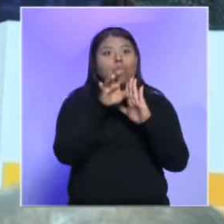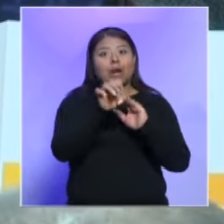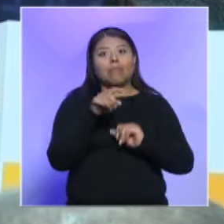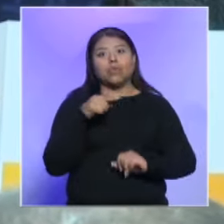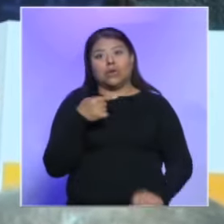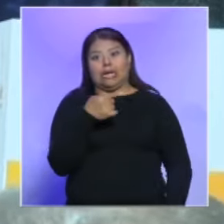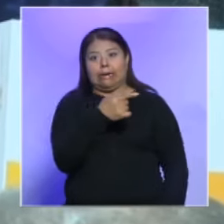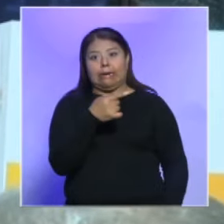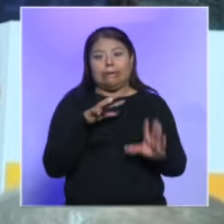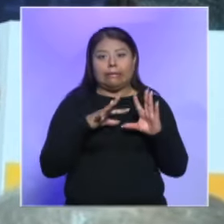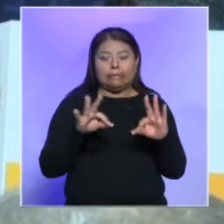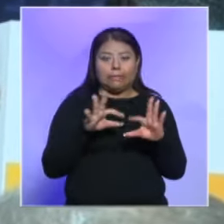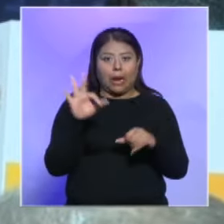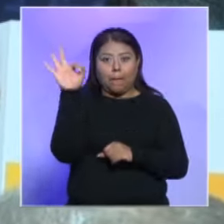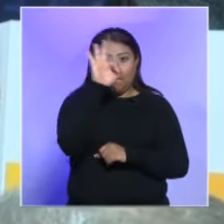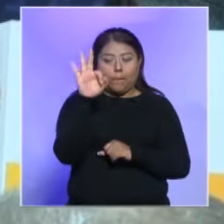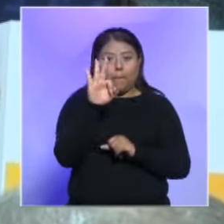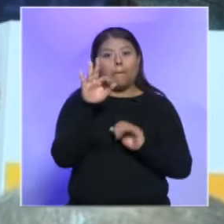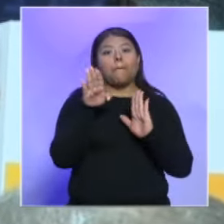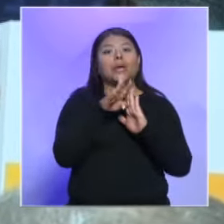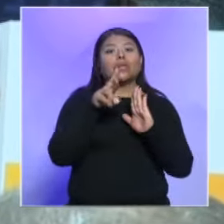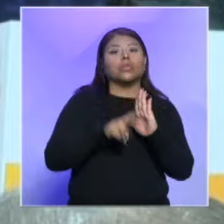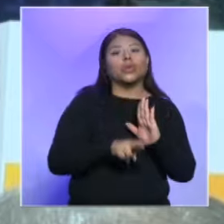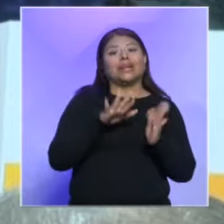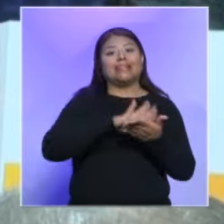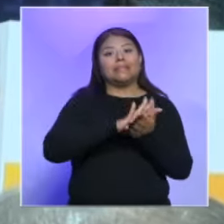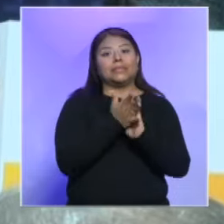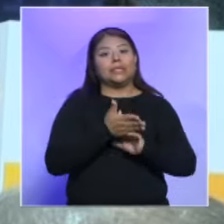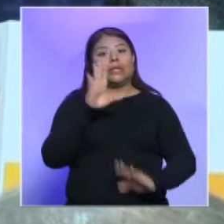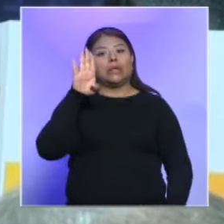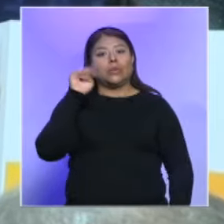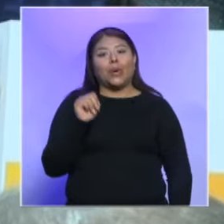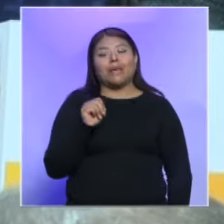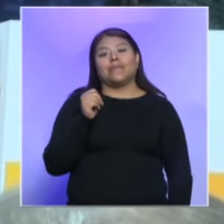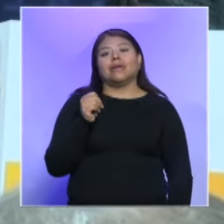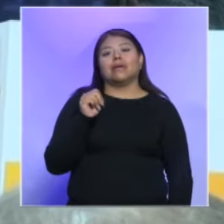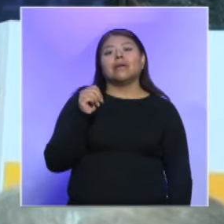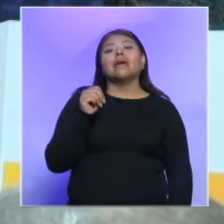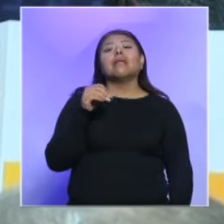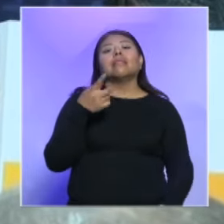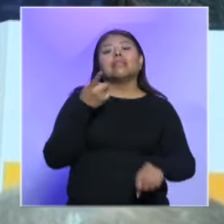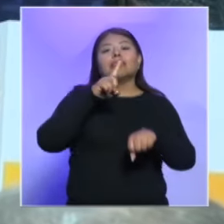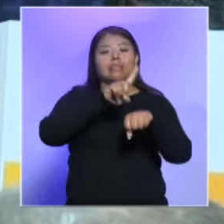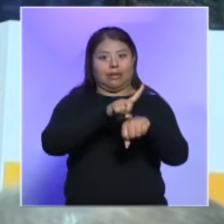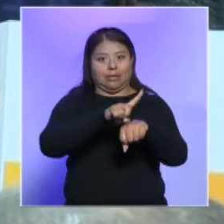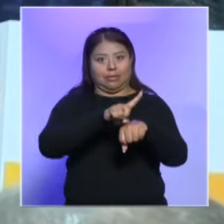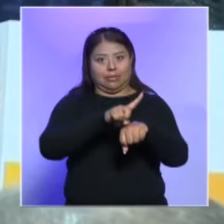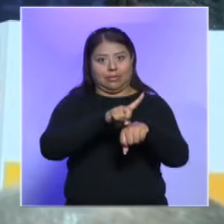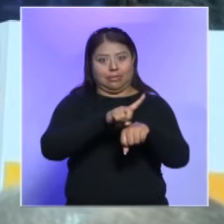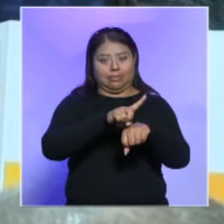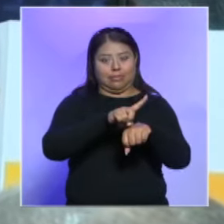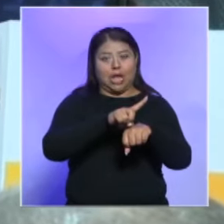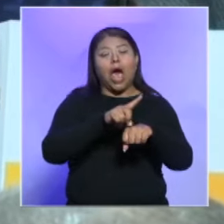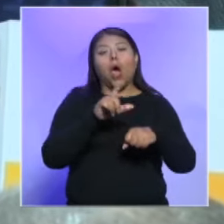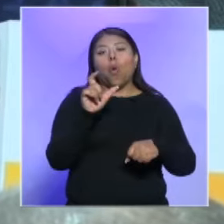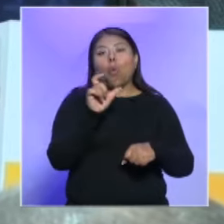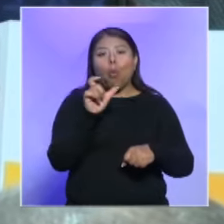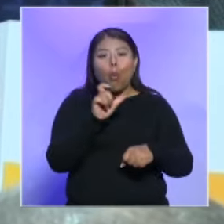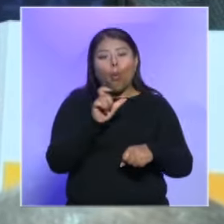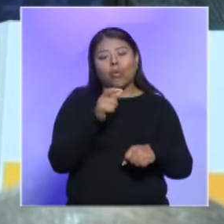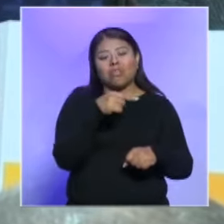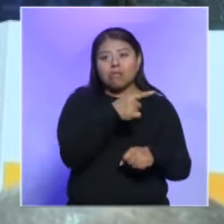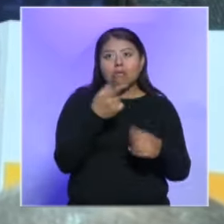son 9 días para obtener este apoyo ciudadano en Tamaulipas, donde se equipara el tiempo